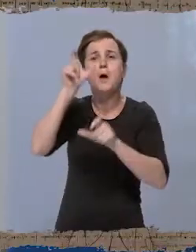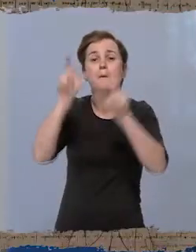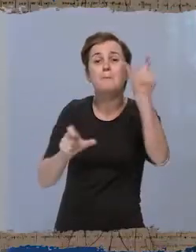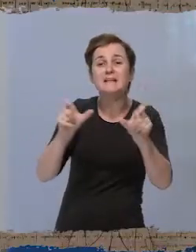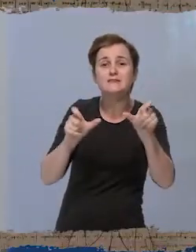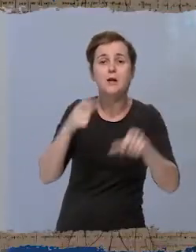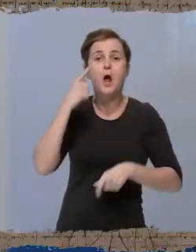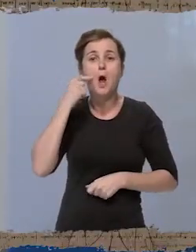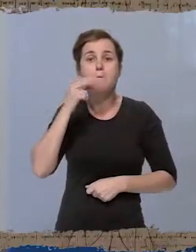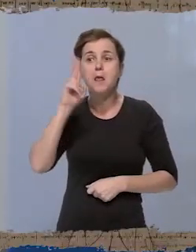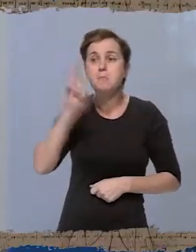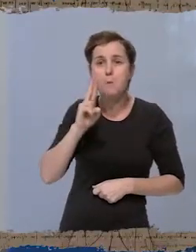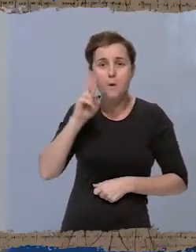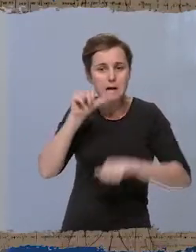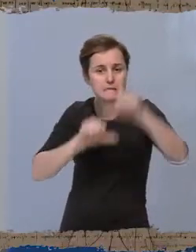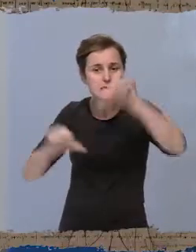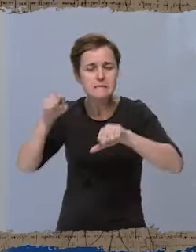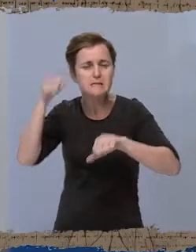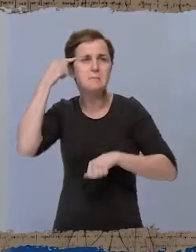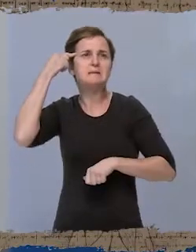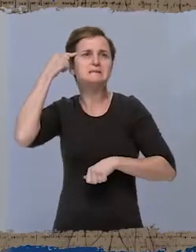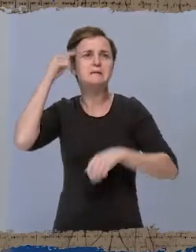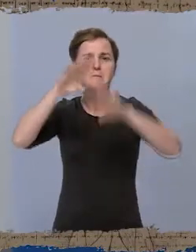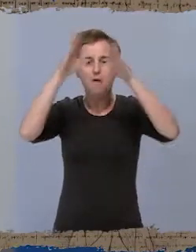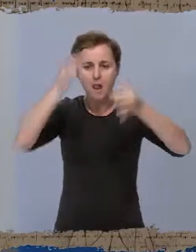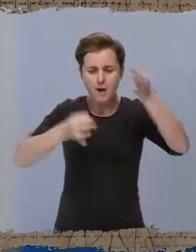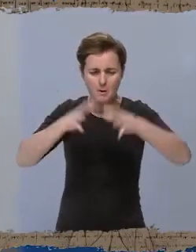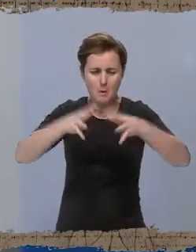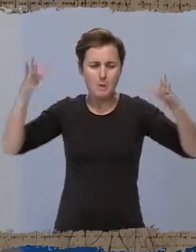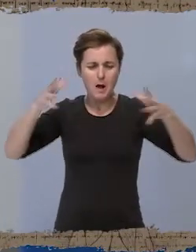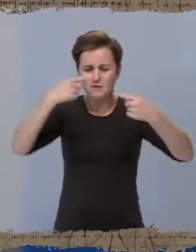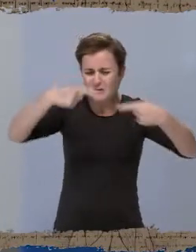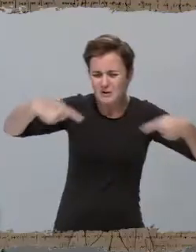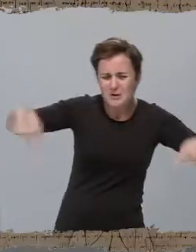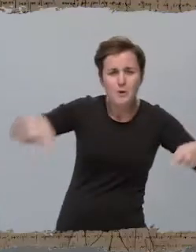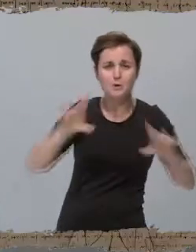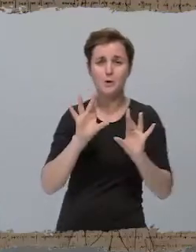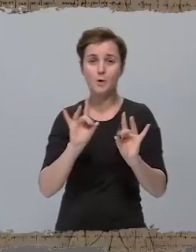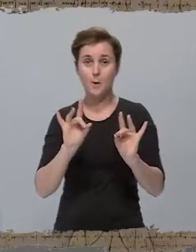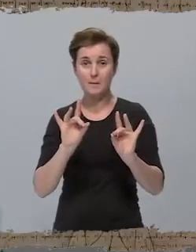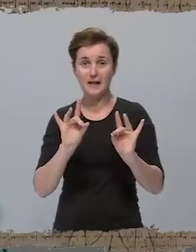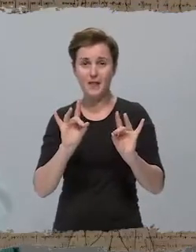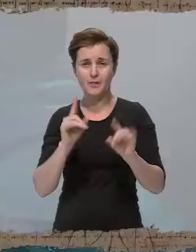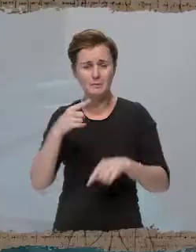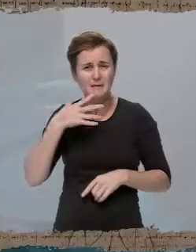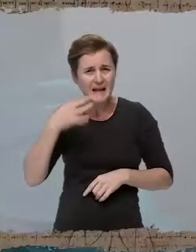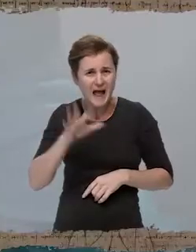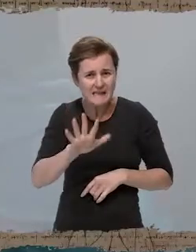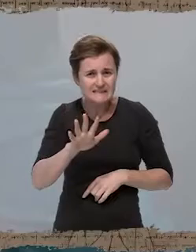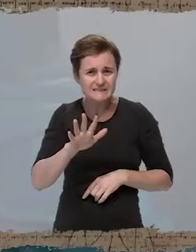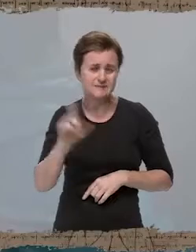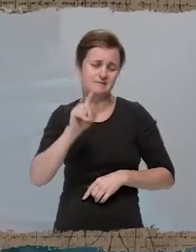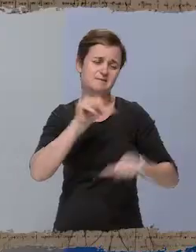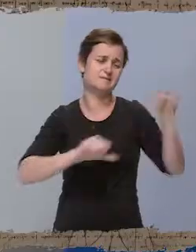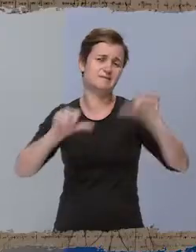los científicos y a las científicas, imaginamos laboratorios enormes con instrumentos súper complejos, pero en realidad